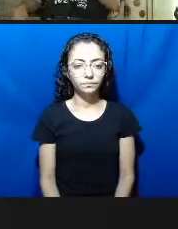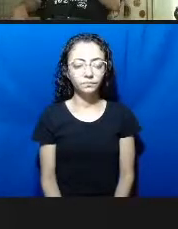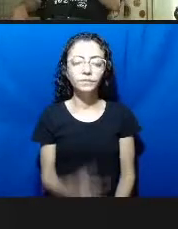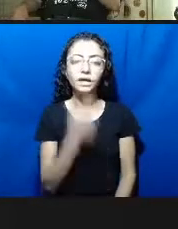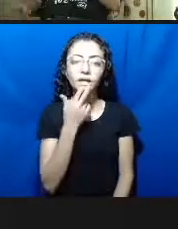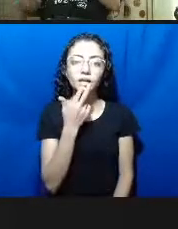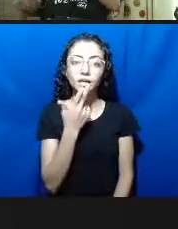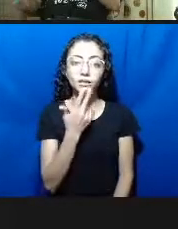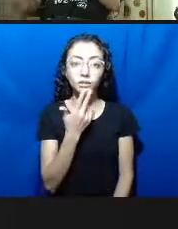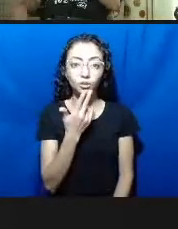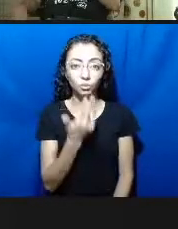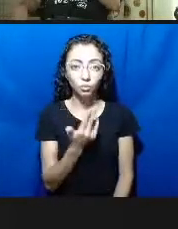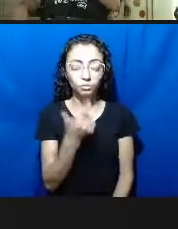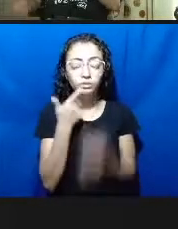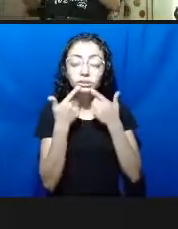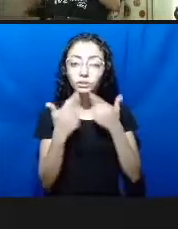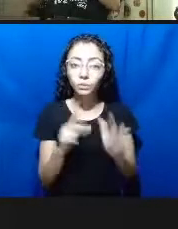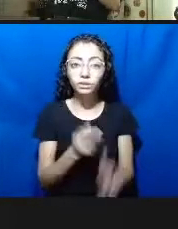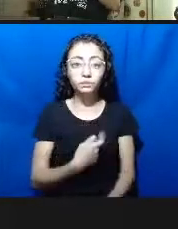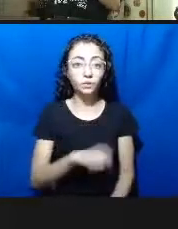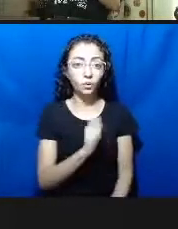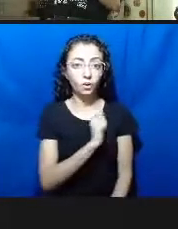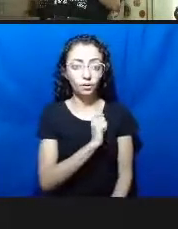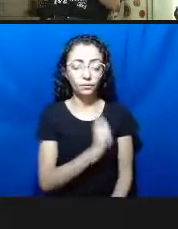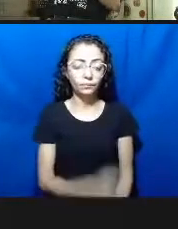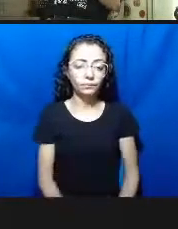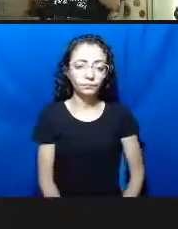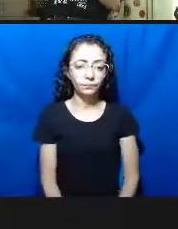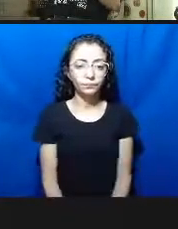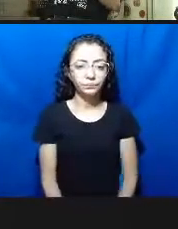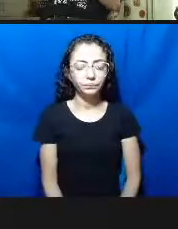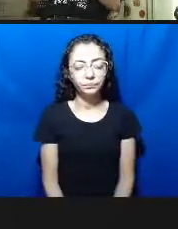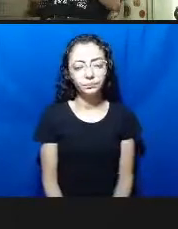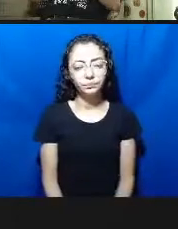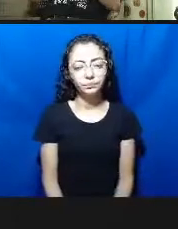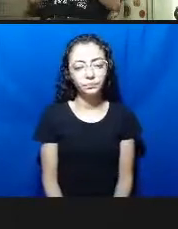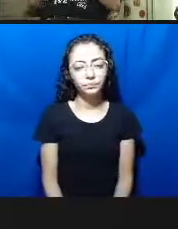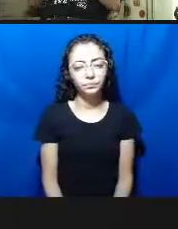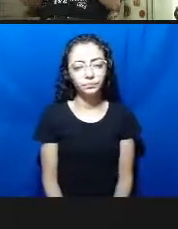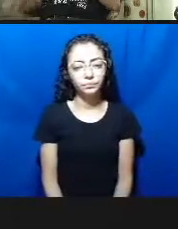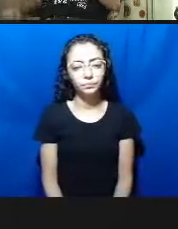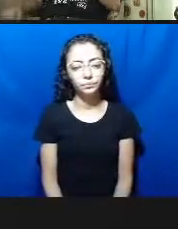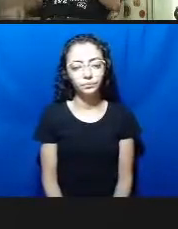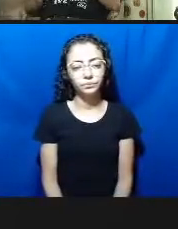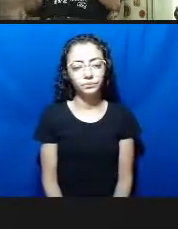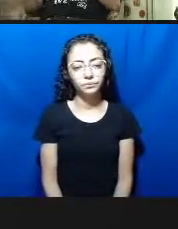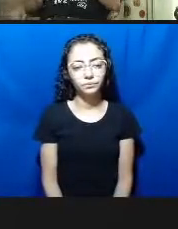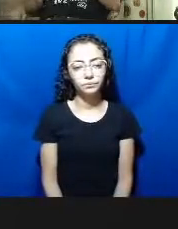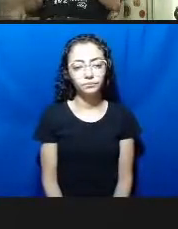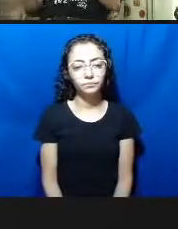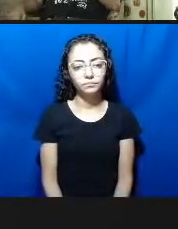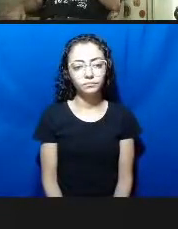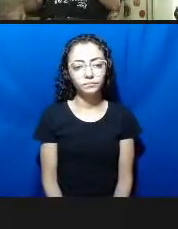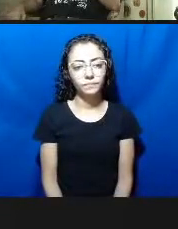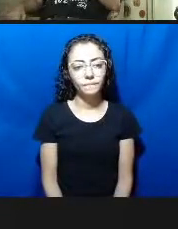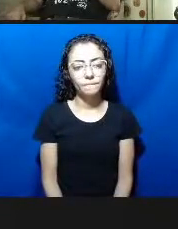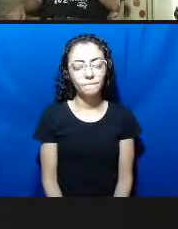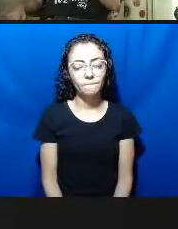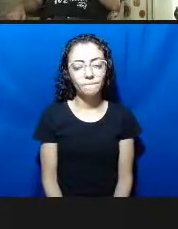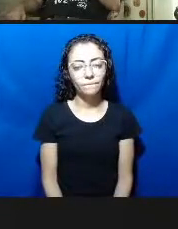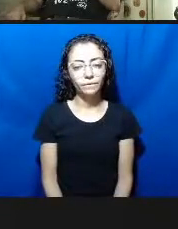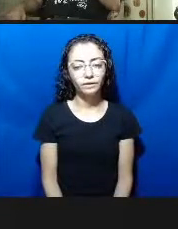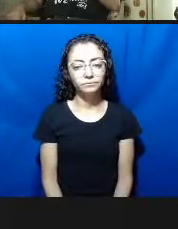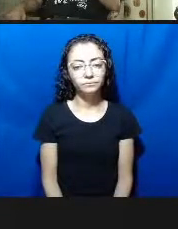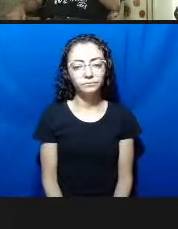ciudad, y una de esas líneas me llevó al Museo de Limpieza Urbana de Ceilandia. Estuve mirando en